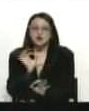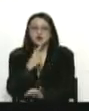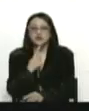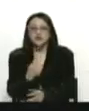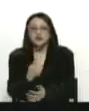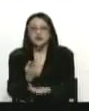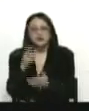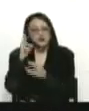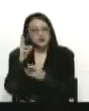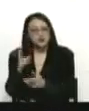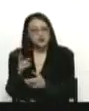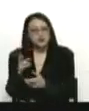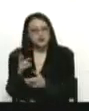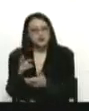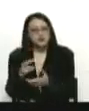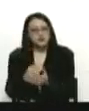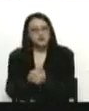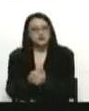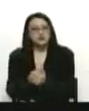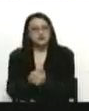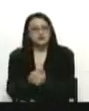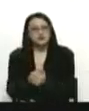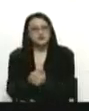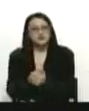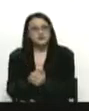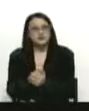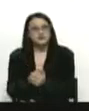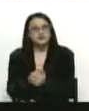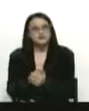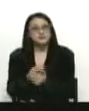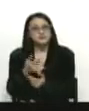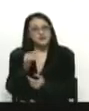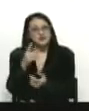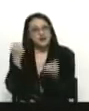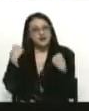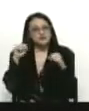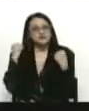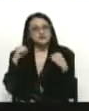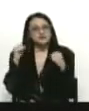que reconozcan o no reconozcan. Ahí está el ensayo